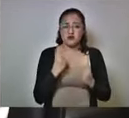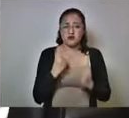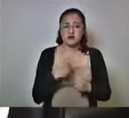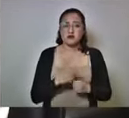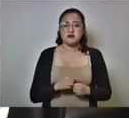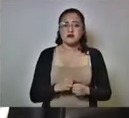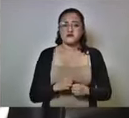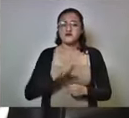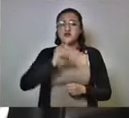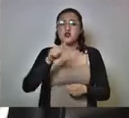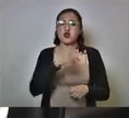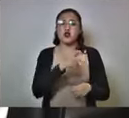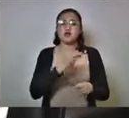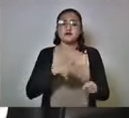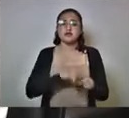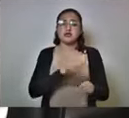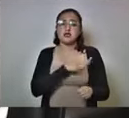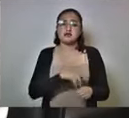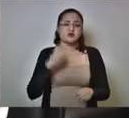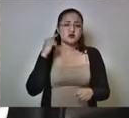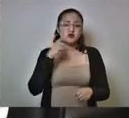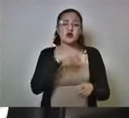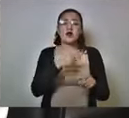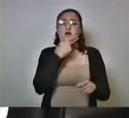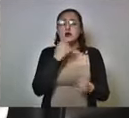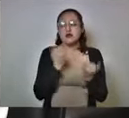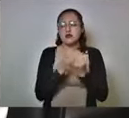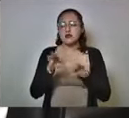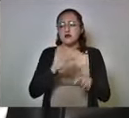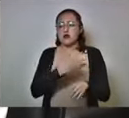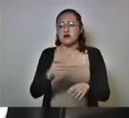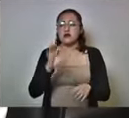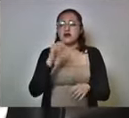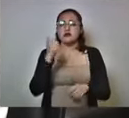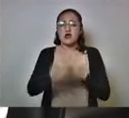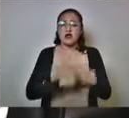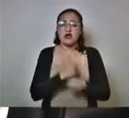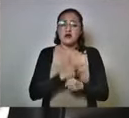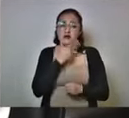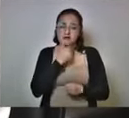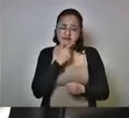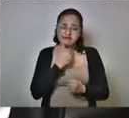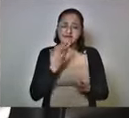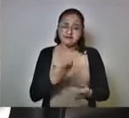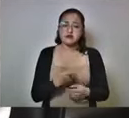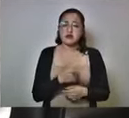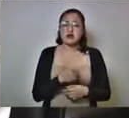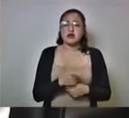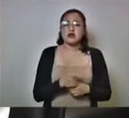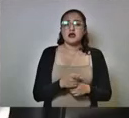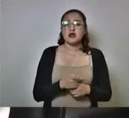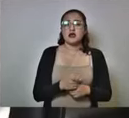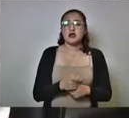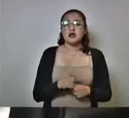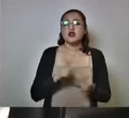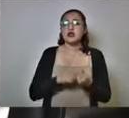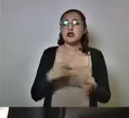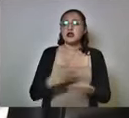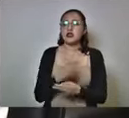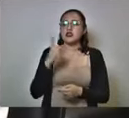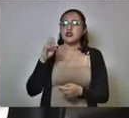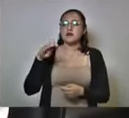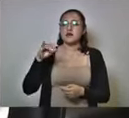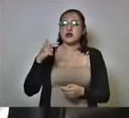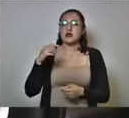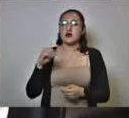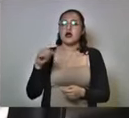el Hospital General de Cholula fallece un campesino de 46 años, también sexo masculino, él es residente de Domingo Arenas, que